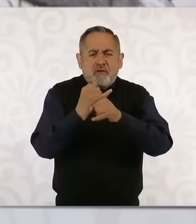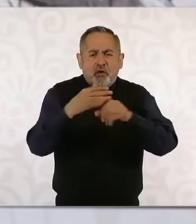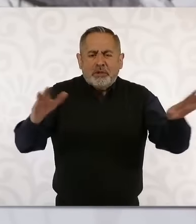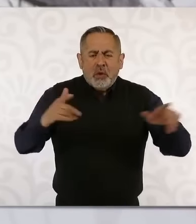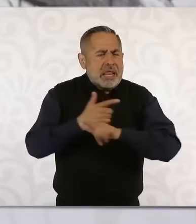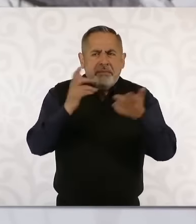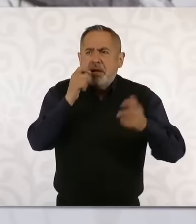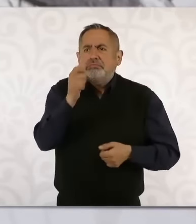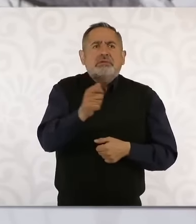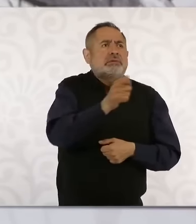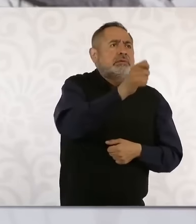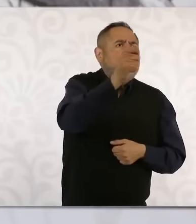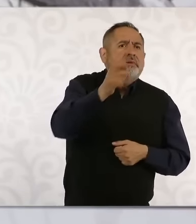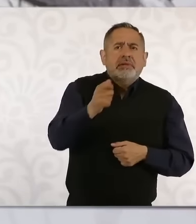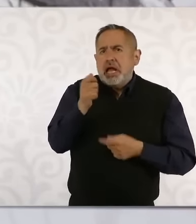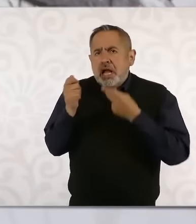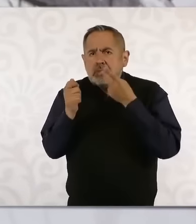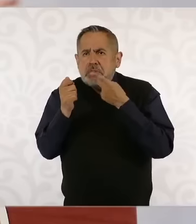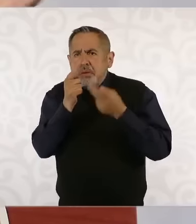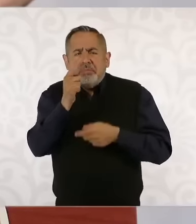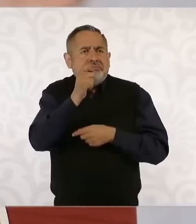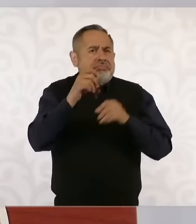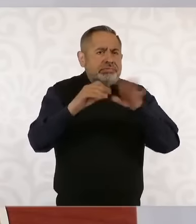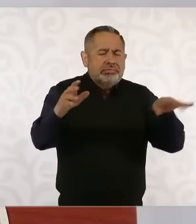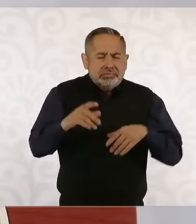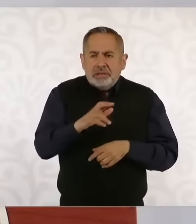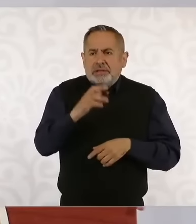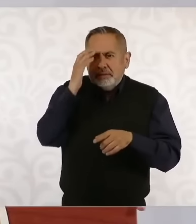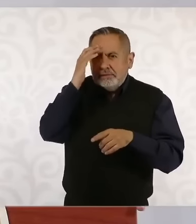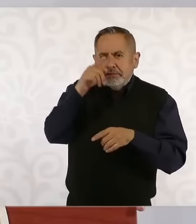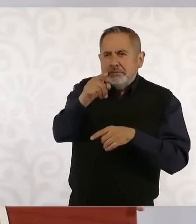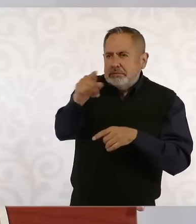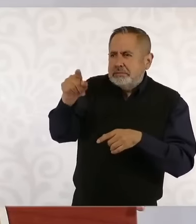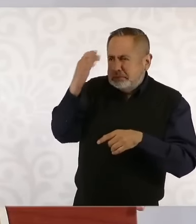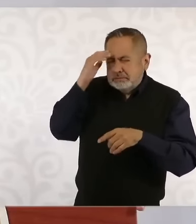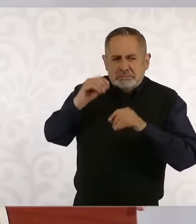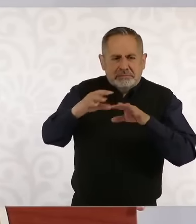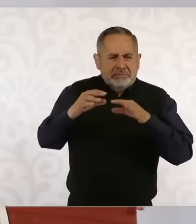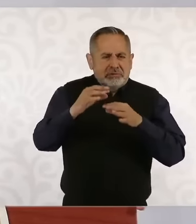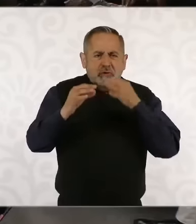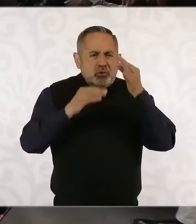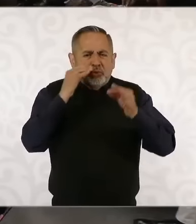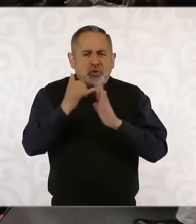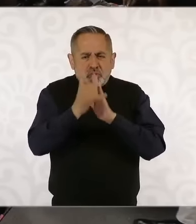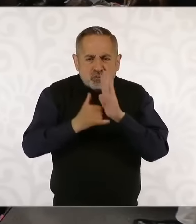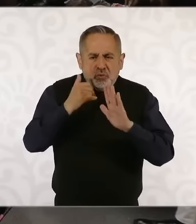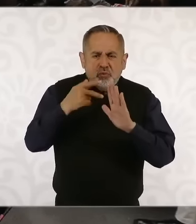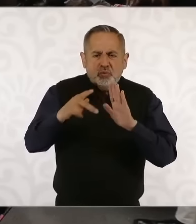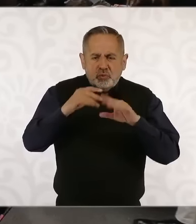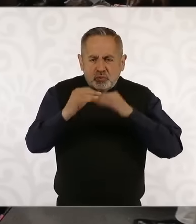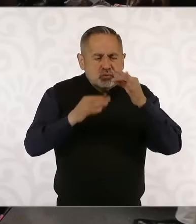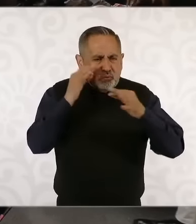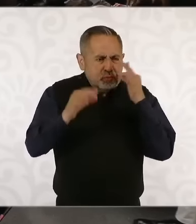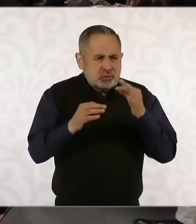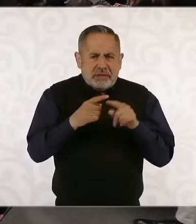Y la propia gente va reconociendo a ustedes o a cualquier youtuber, incluso que no tenga que ver